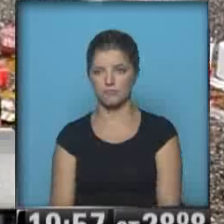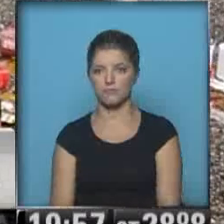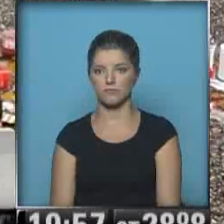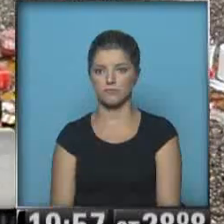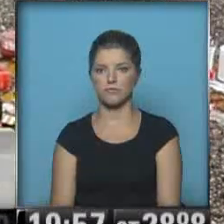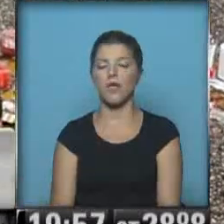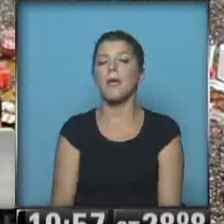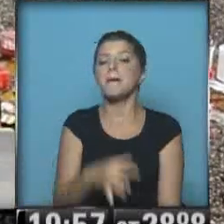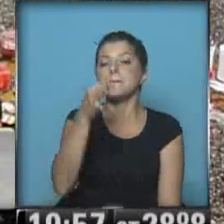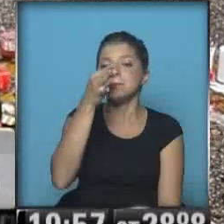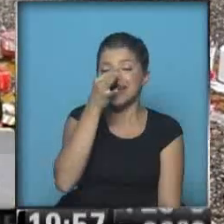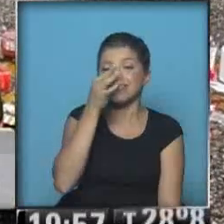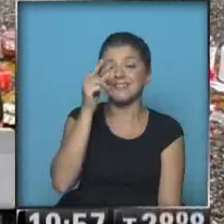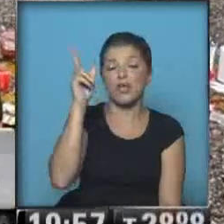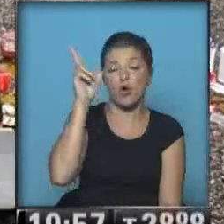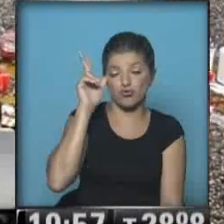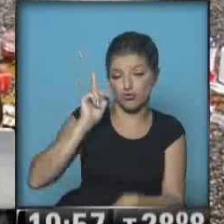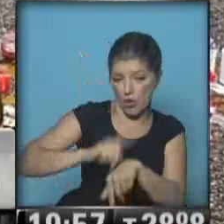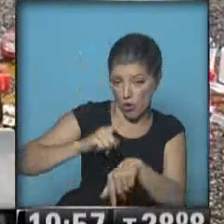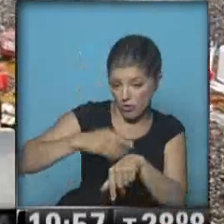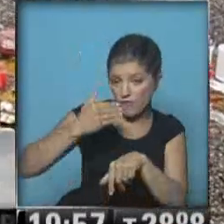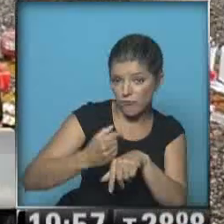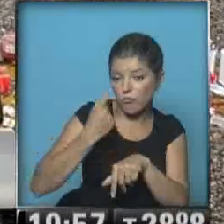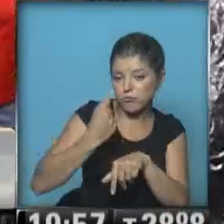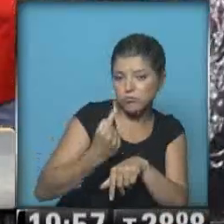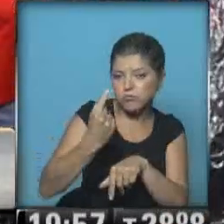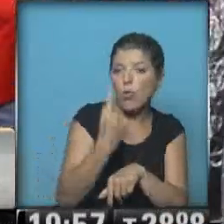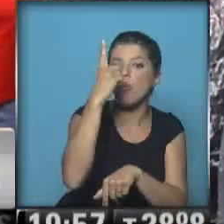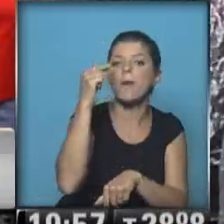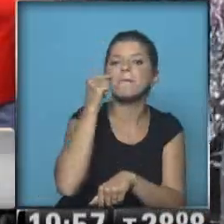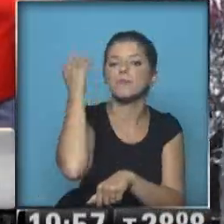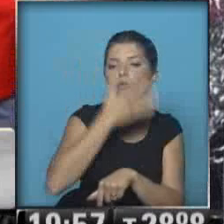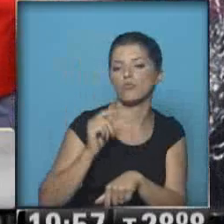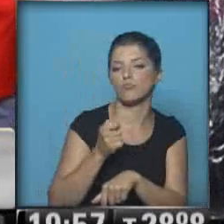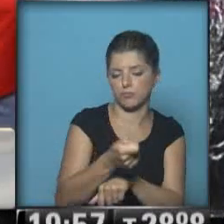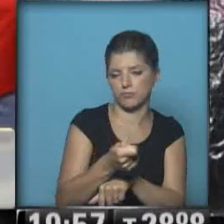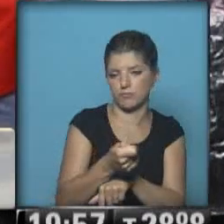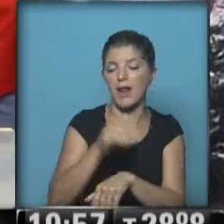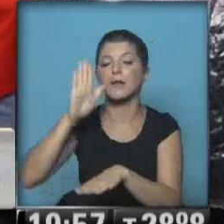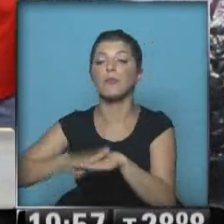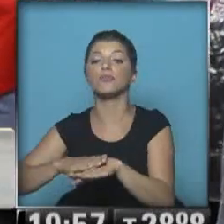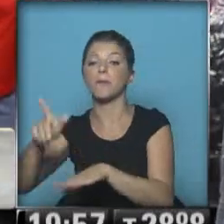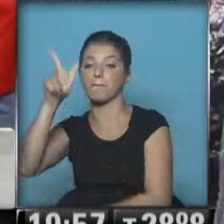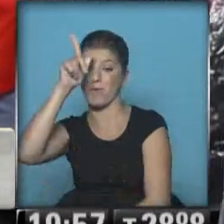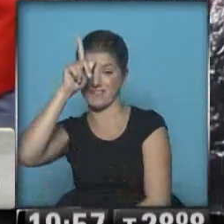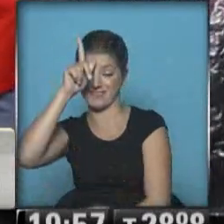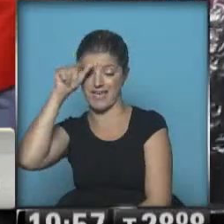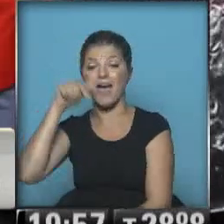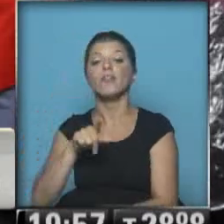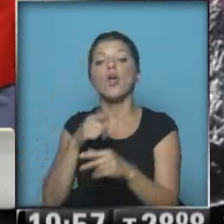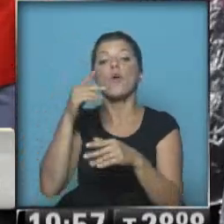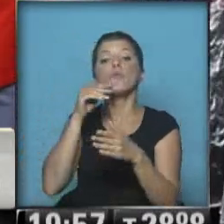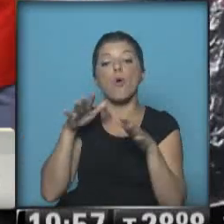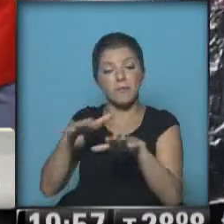Cada 28 horas, un hombre negro es asesinado en Estados Unidos en manos de un policía. Según un informe del movimiento